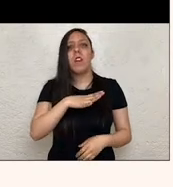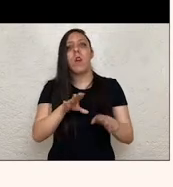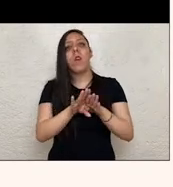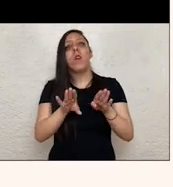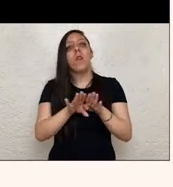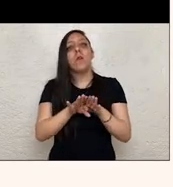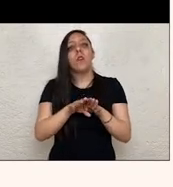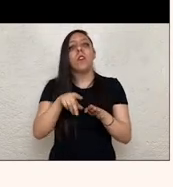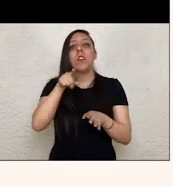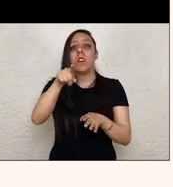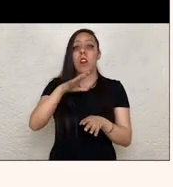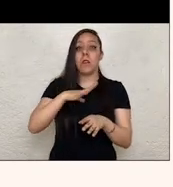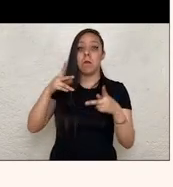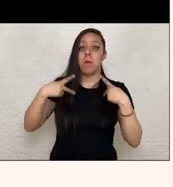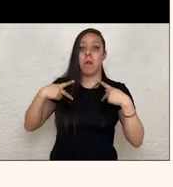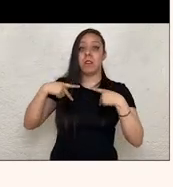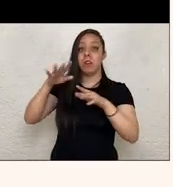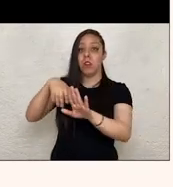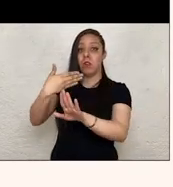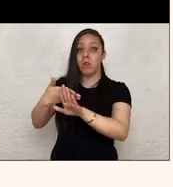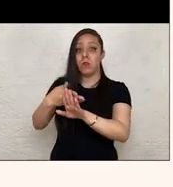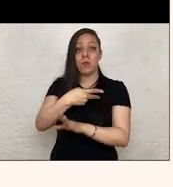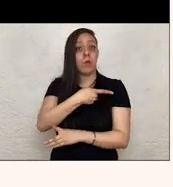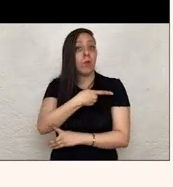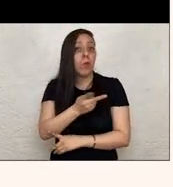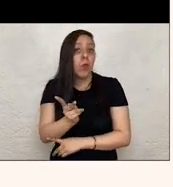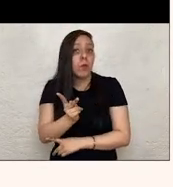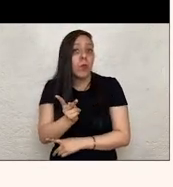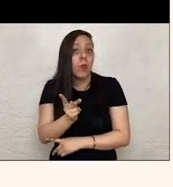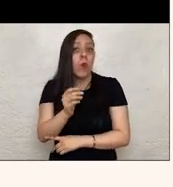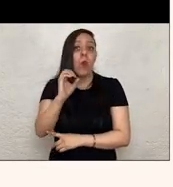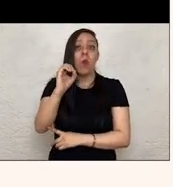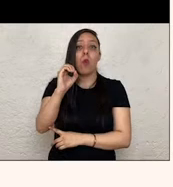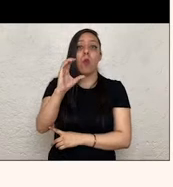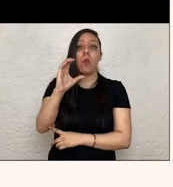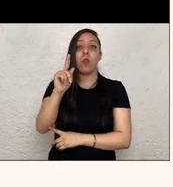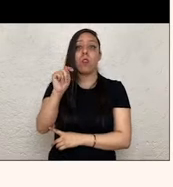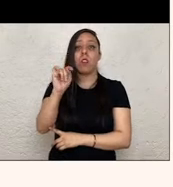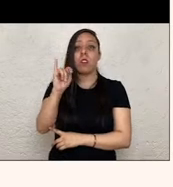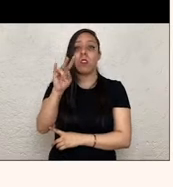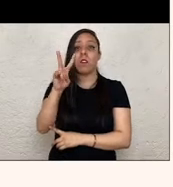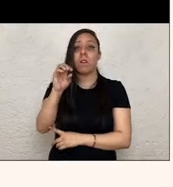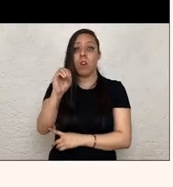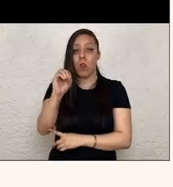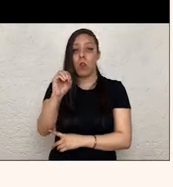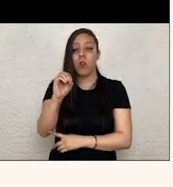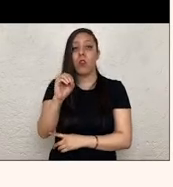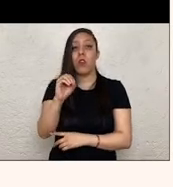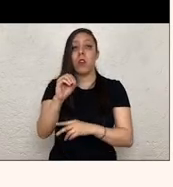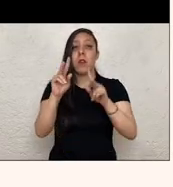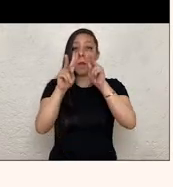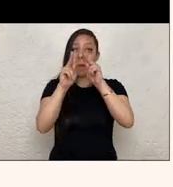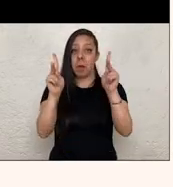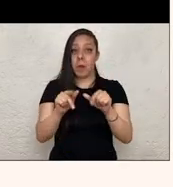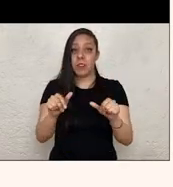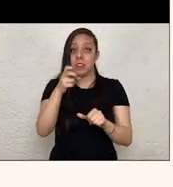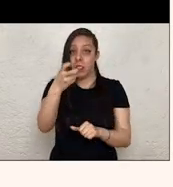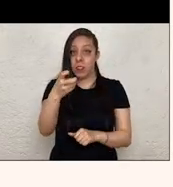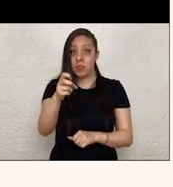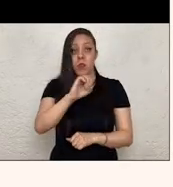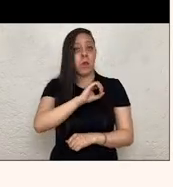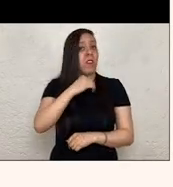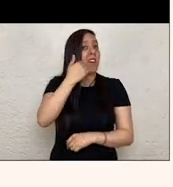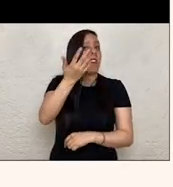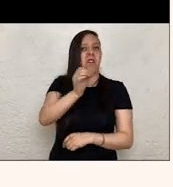Hay otras personas que echan la culpa al pobre Octavio Paz, que nos dicen que siempre es que queremos odiar a la